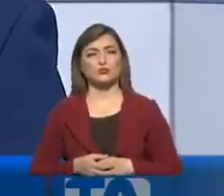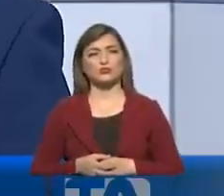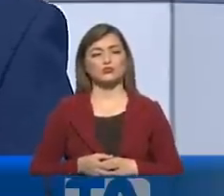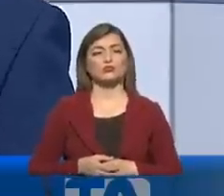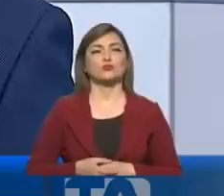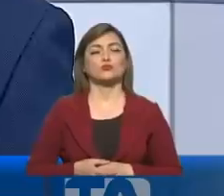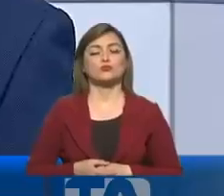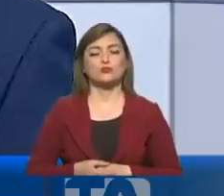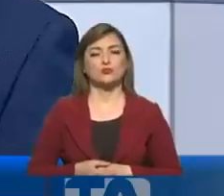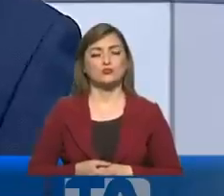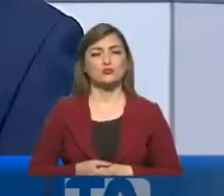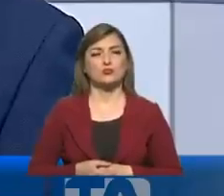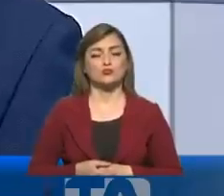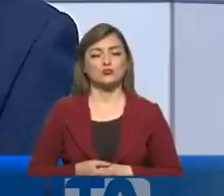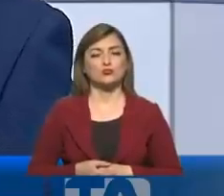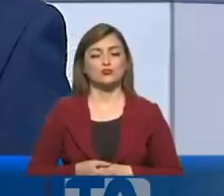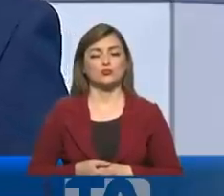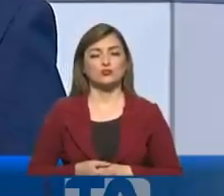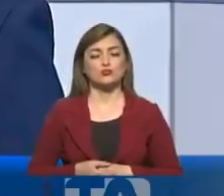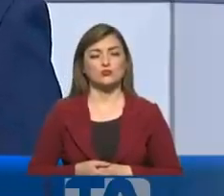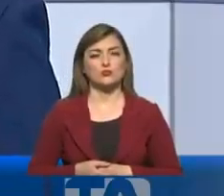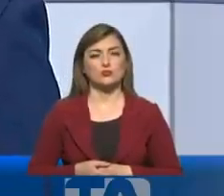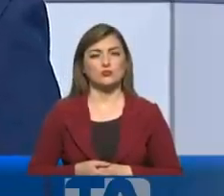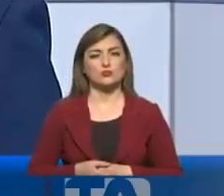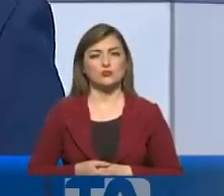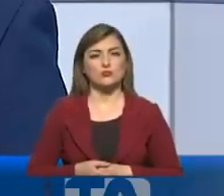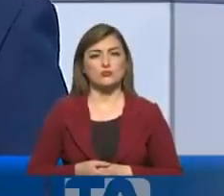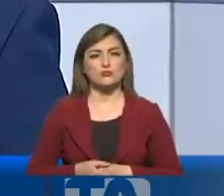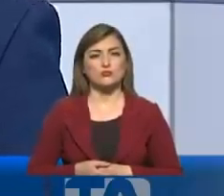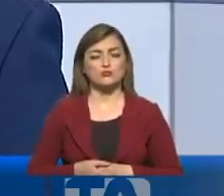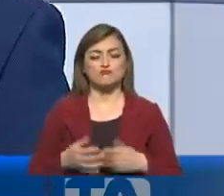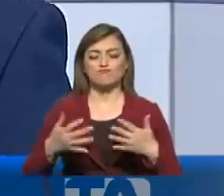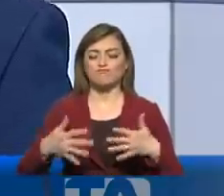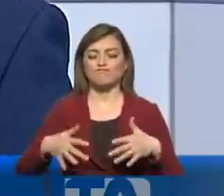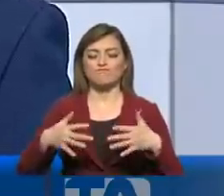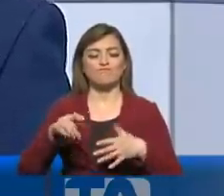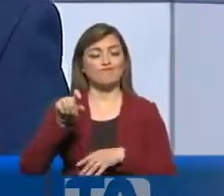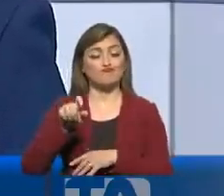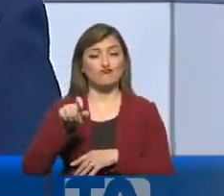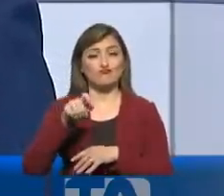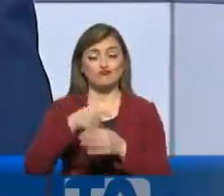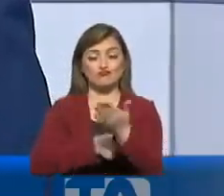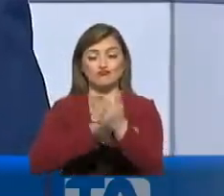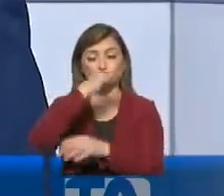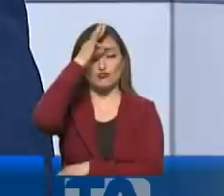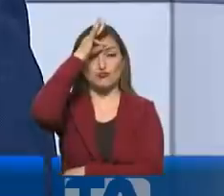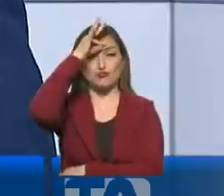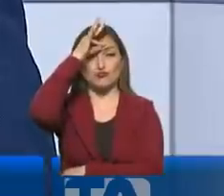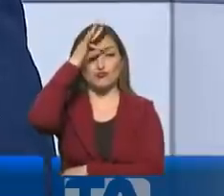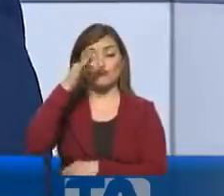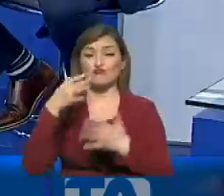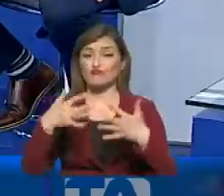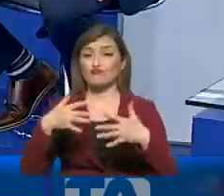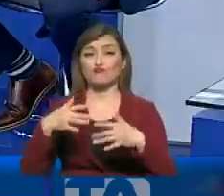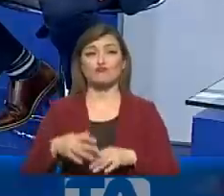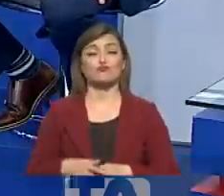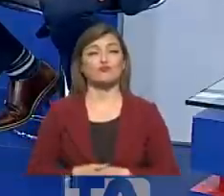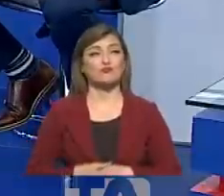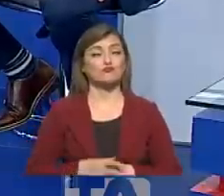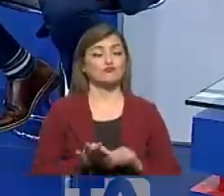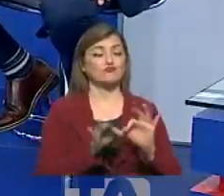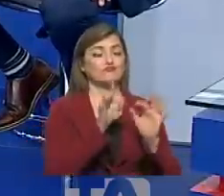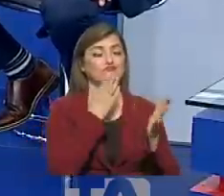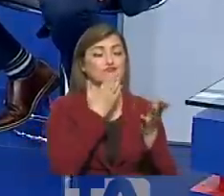puede llegar a presentar cuadros de gravedad y necesitar hospitalización, terapia intensiva, etcétera.